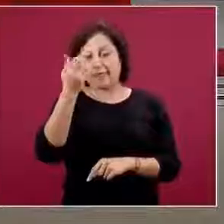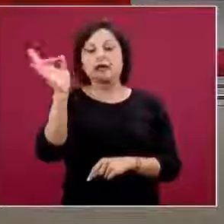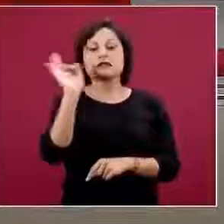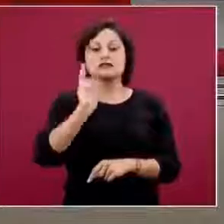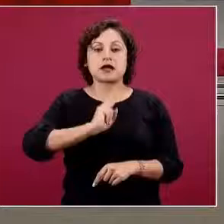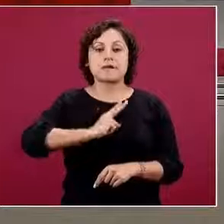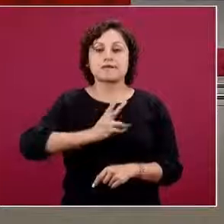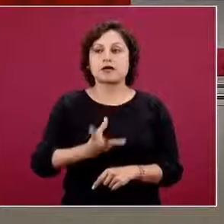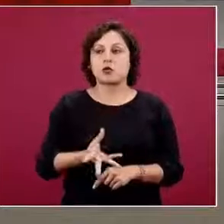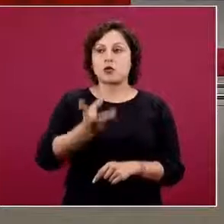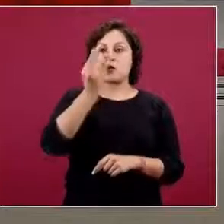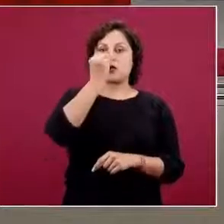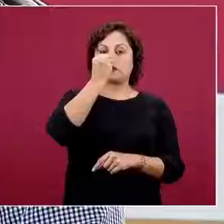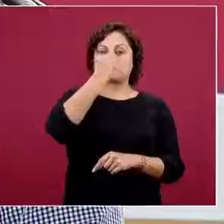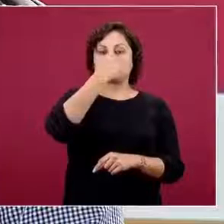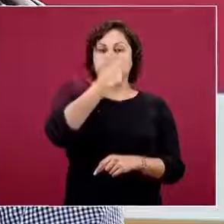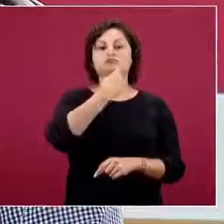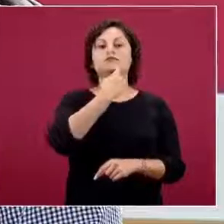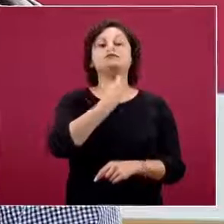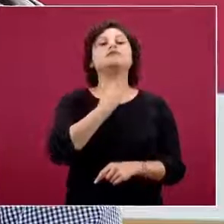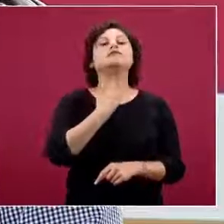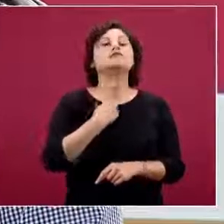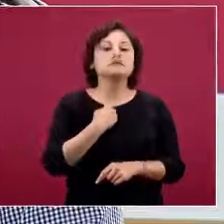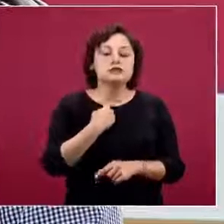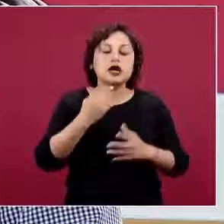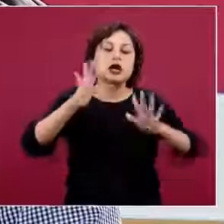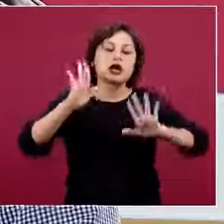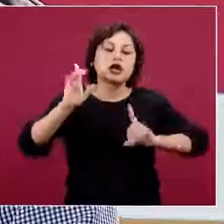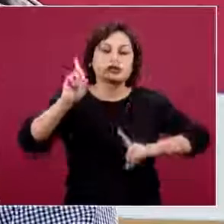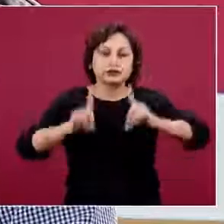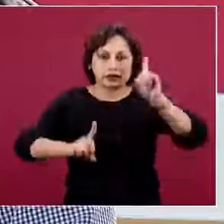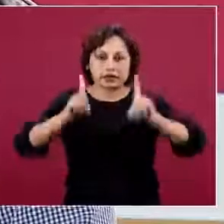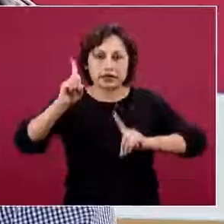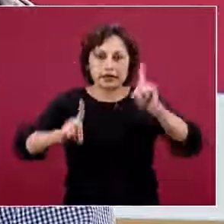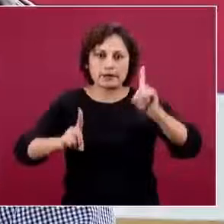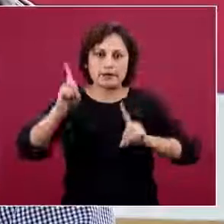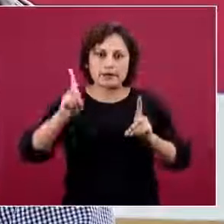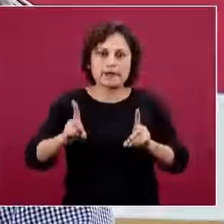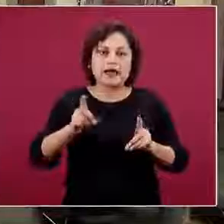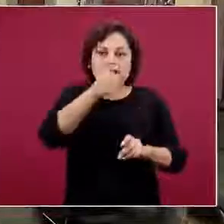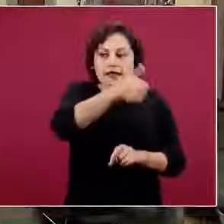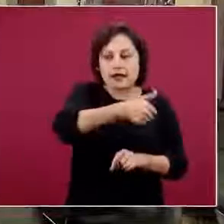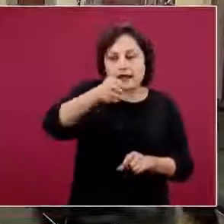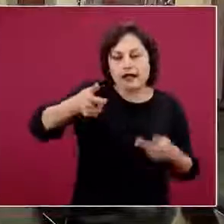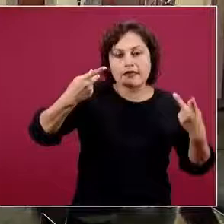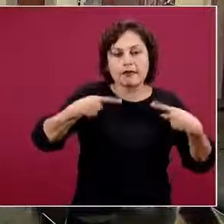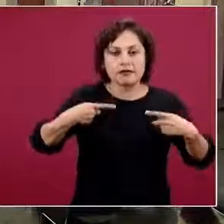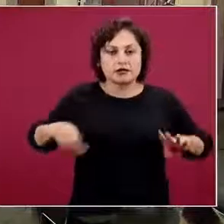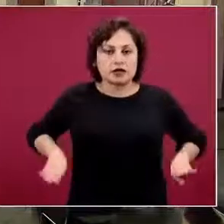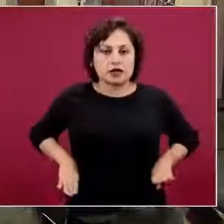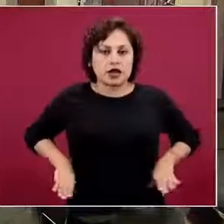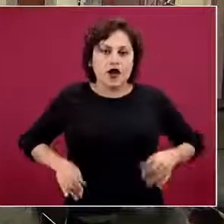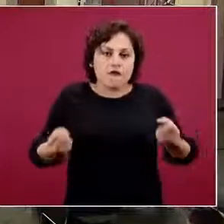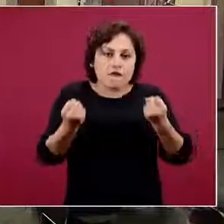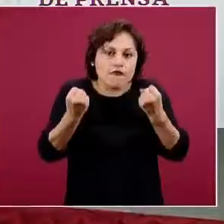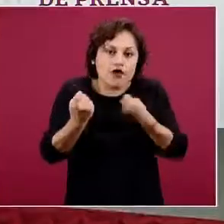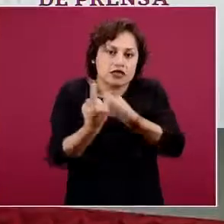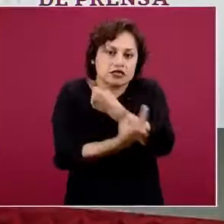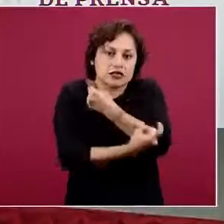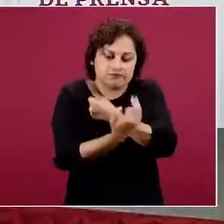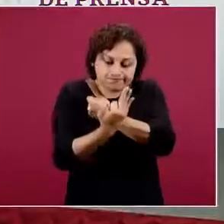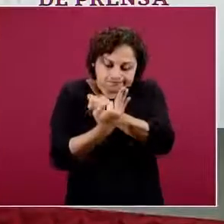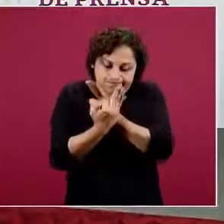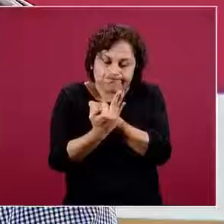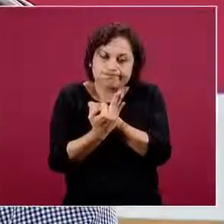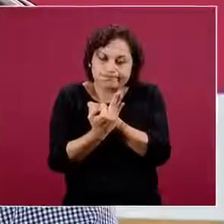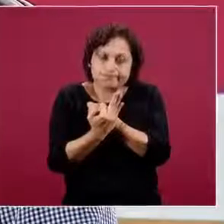respiratorias, pues depende en la mayoría de los casos del sistema inmunológico de cada persona para desarrollar o no la enfermedad